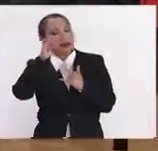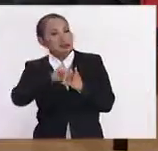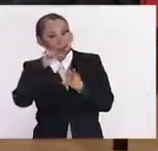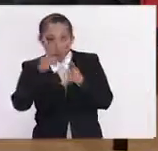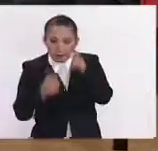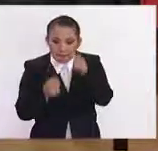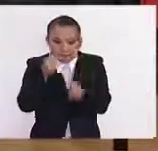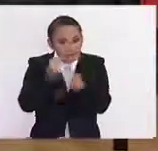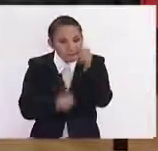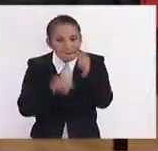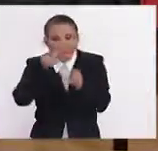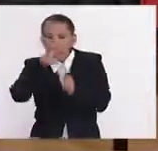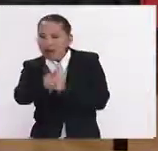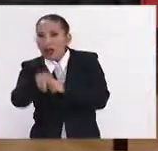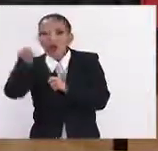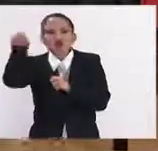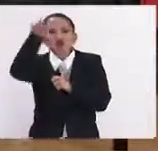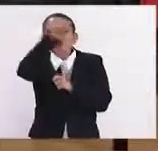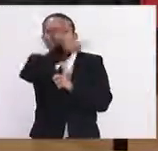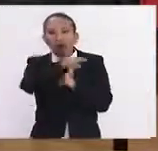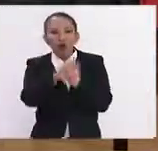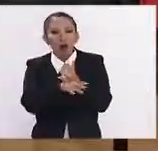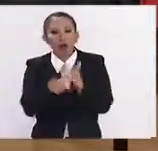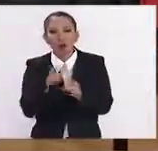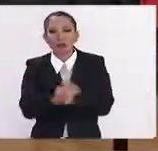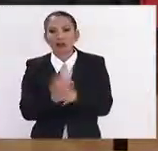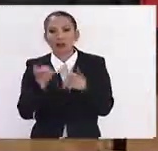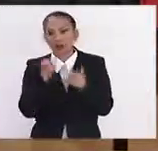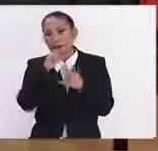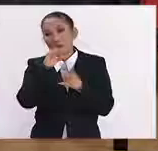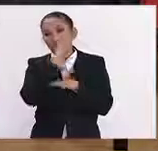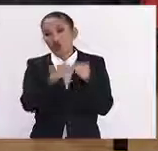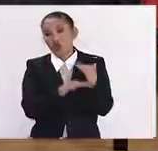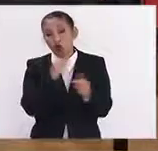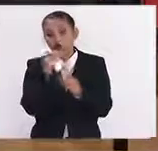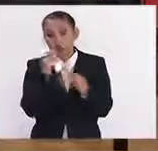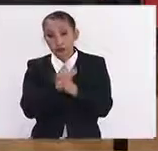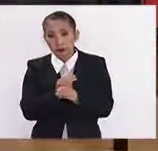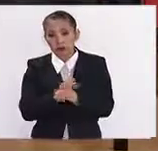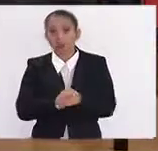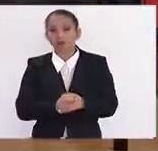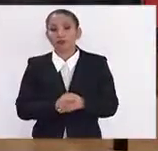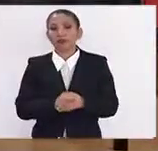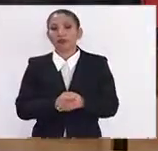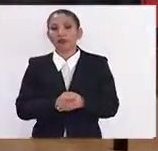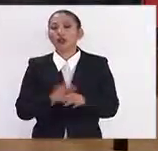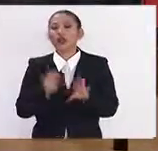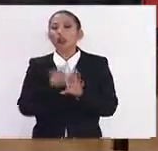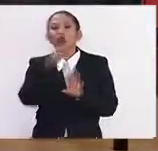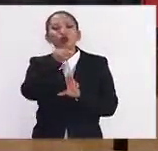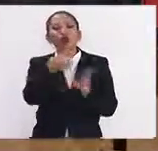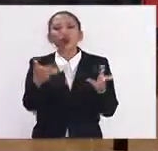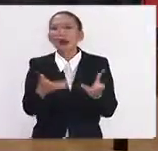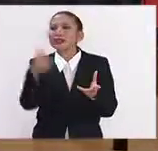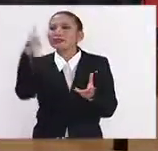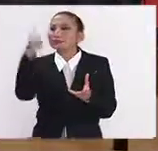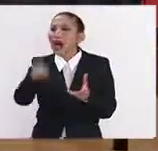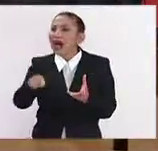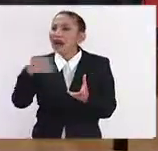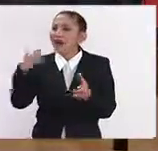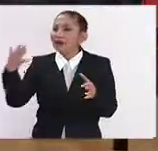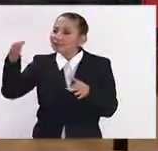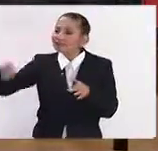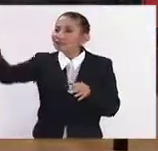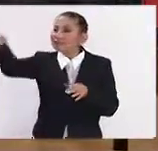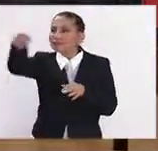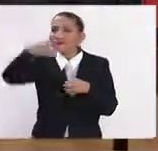estando en el celular? Bueno, no los jóvenes, yo creo que ya todo el mundo. ¿Cómo logras tener esa